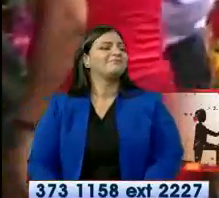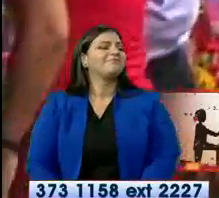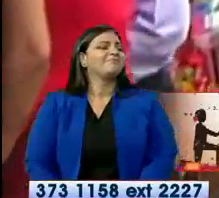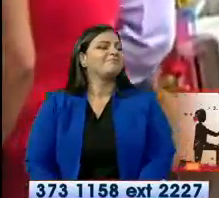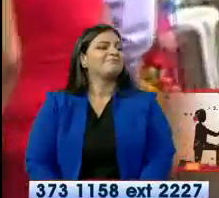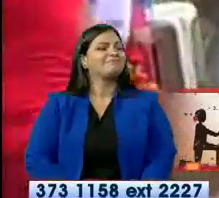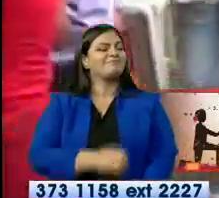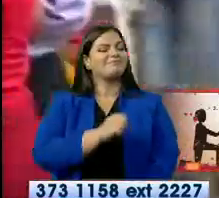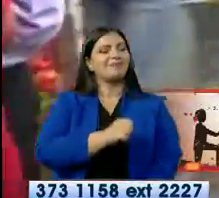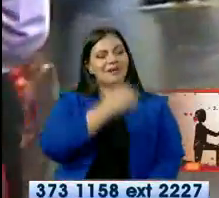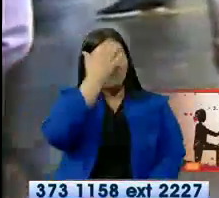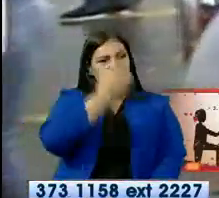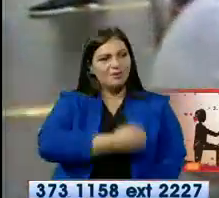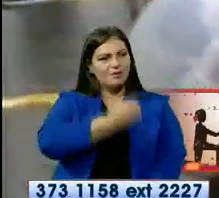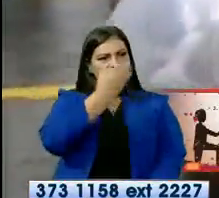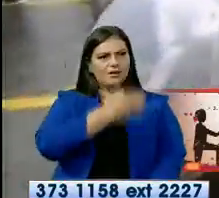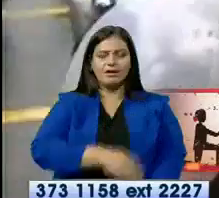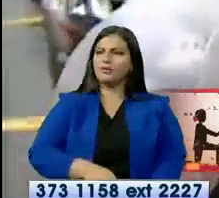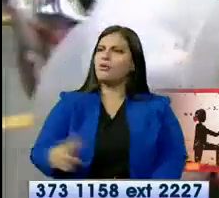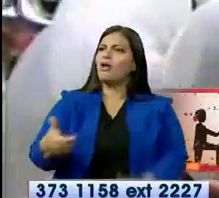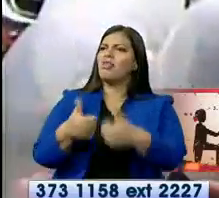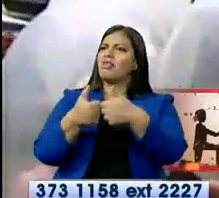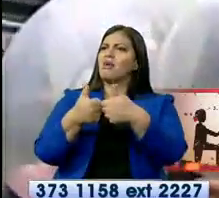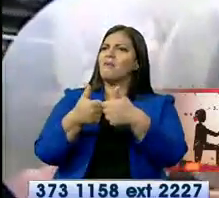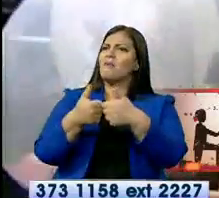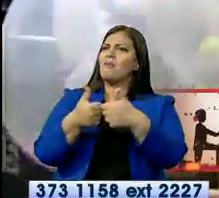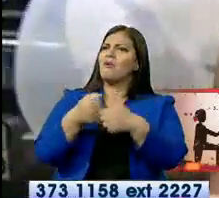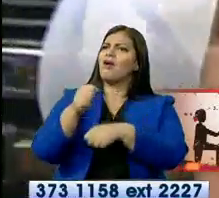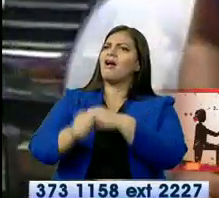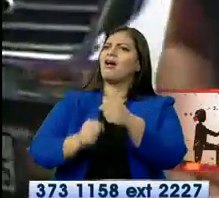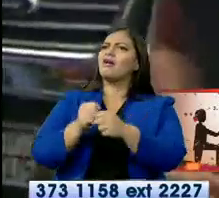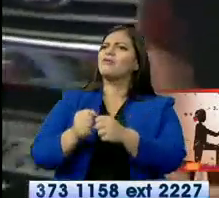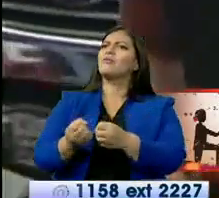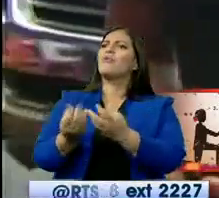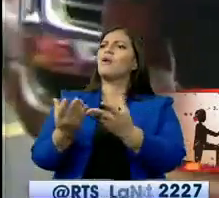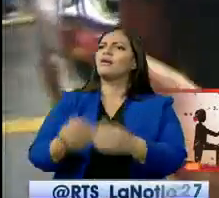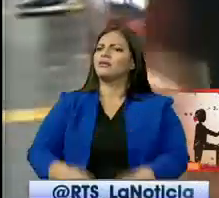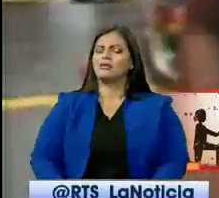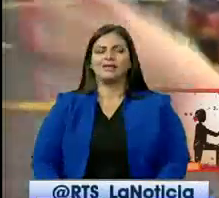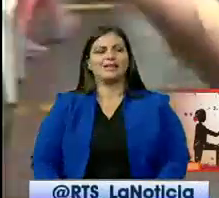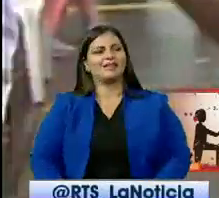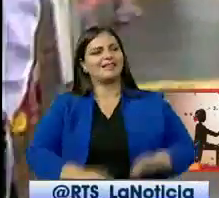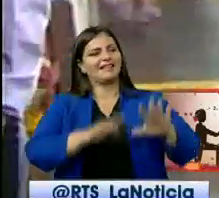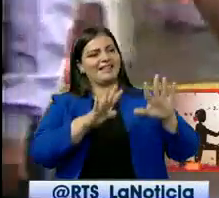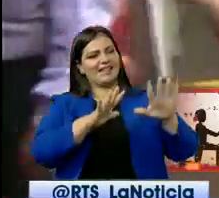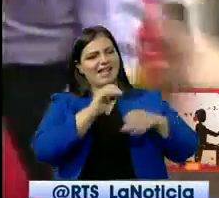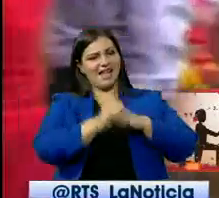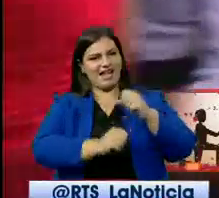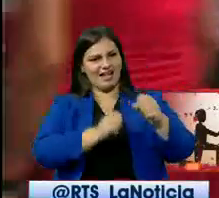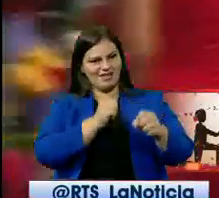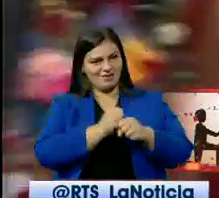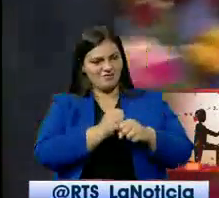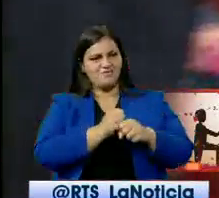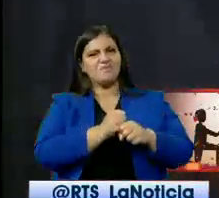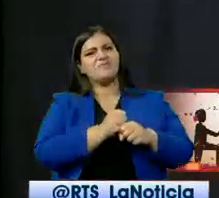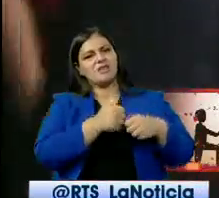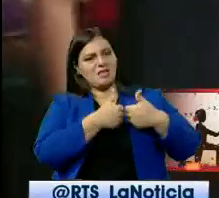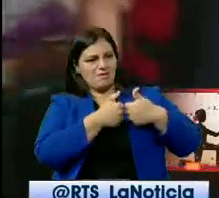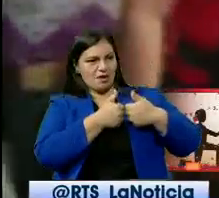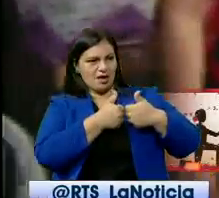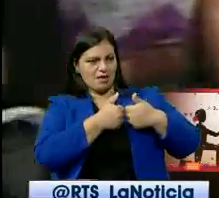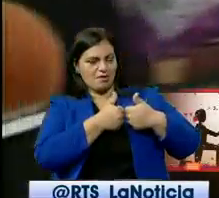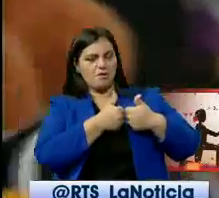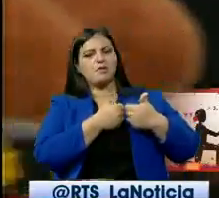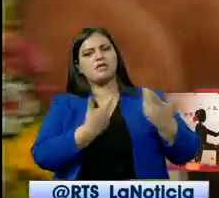años. 10 años de noviazgo y de casado 2 años. Ah, ya 2 años y quiere tener su detallito. Sí, efectivamente. Ya,